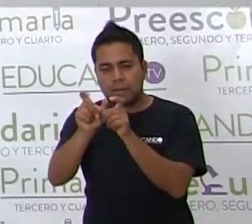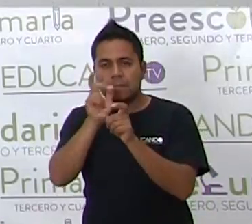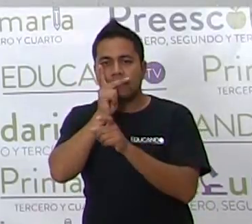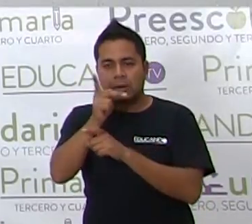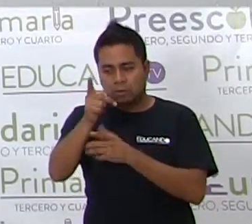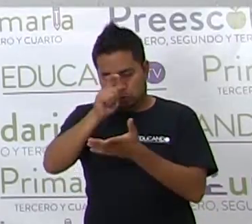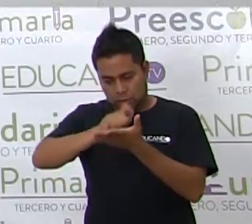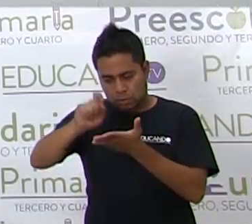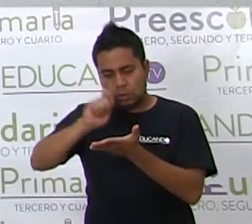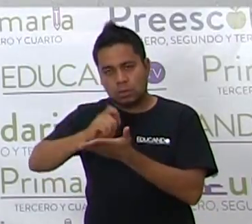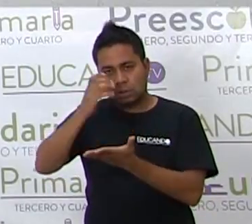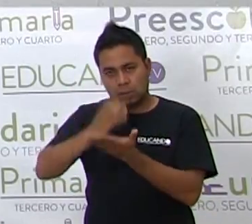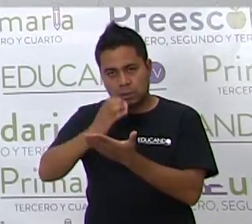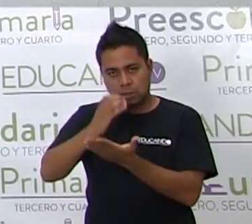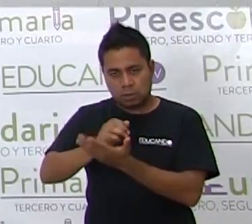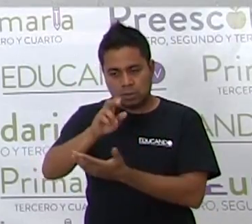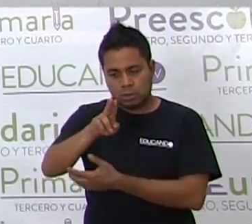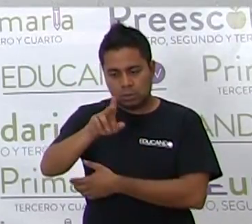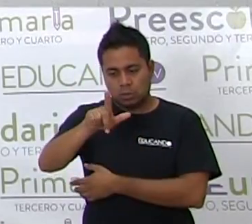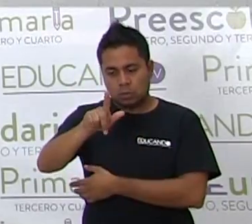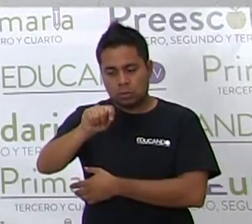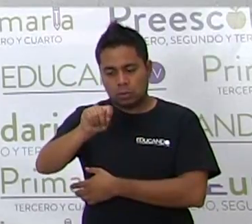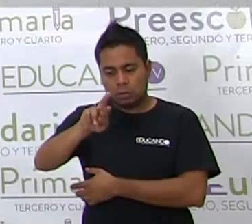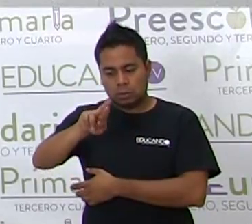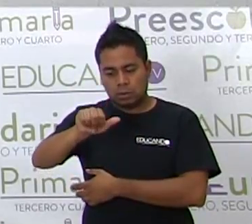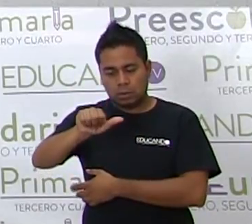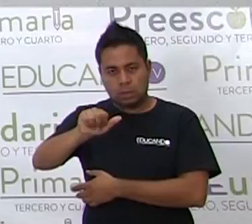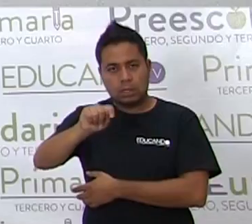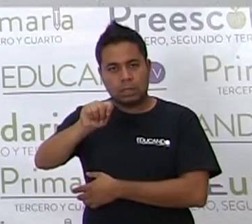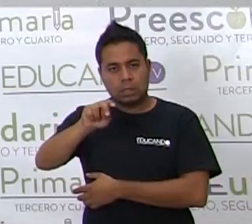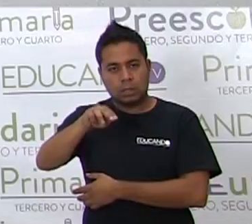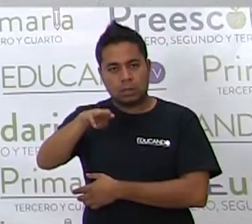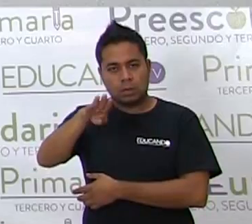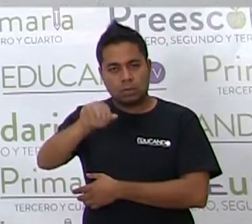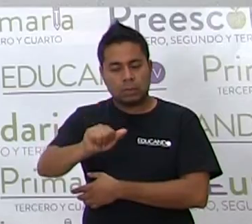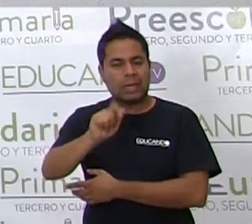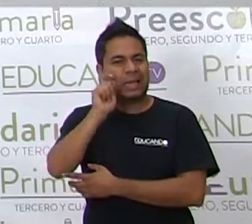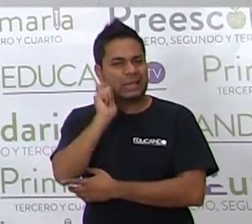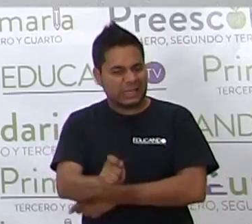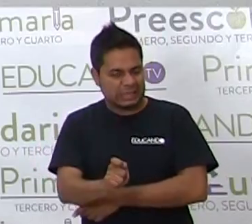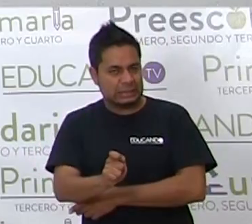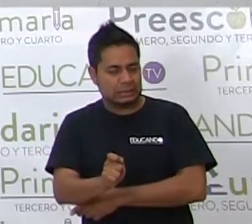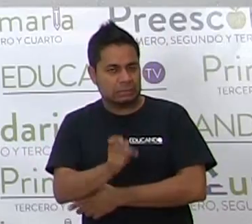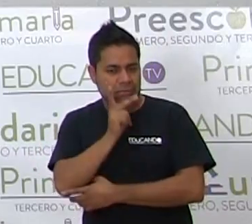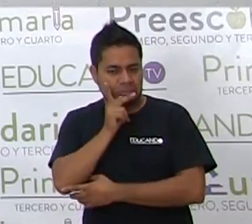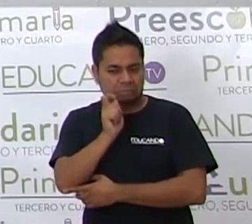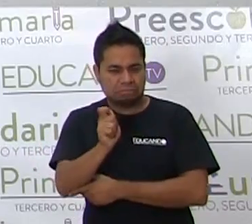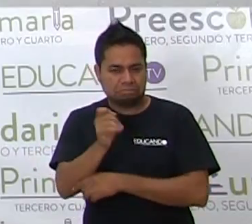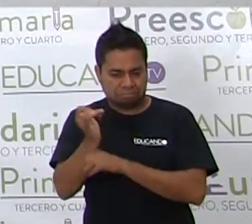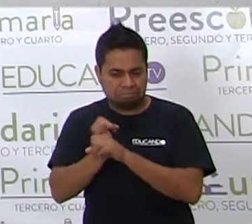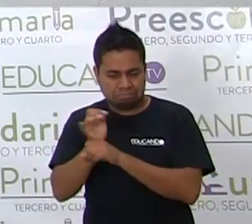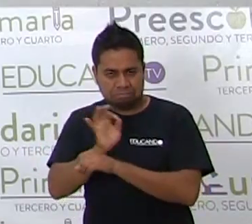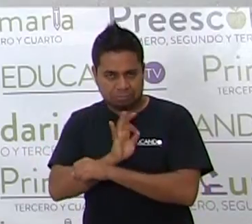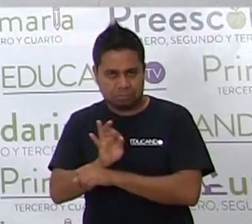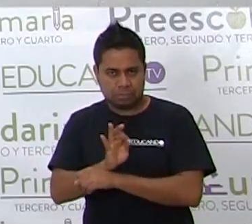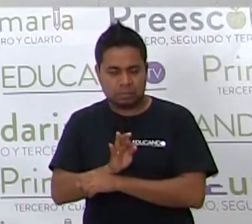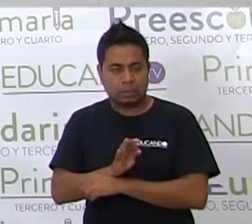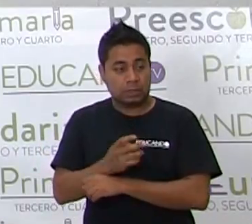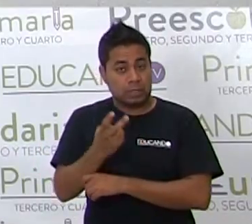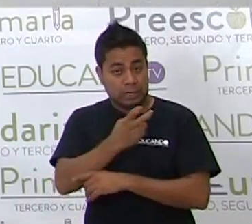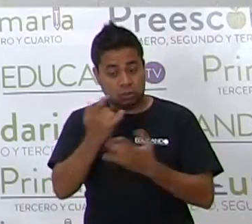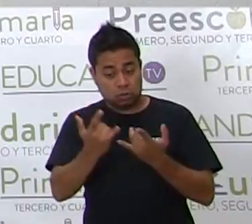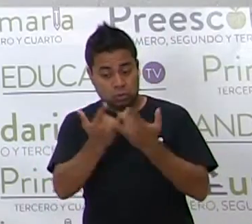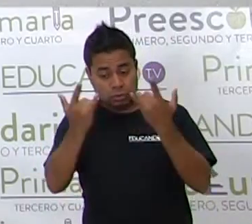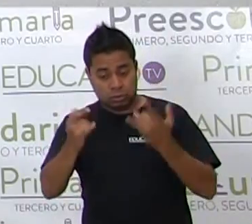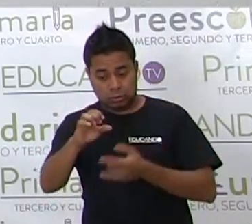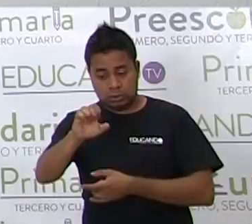ahí en tu libreta ultratumba y trata de entender a qué se refiere. Las escatológicas